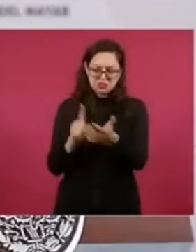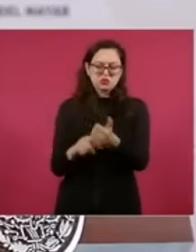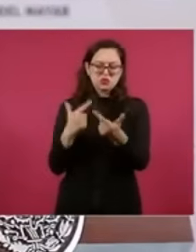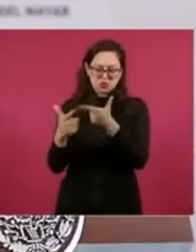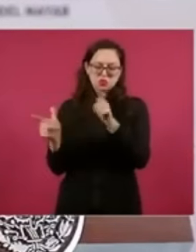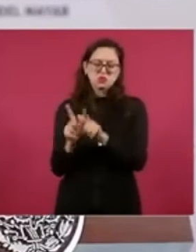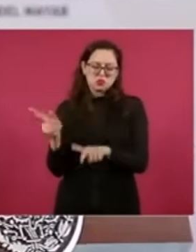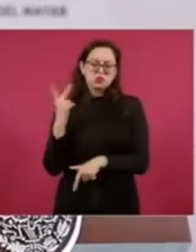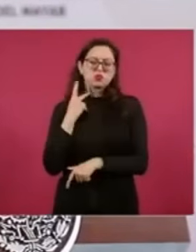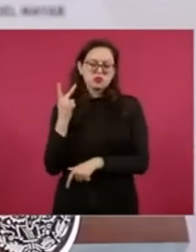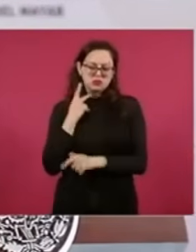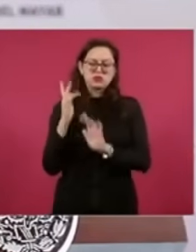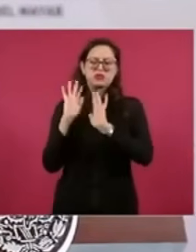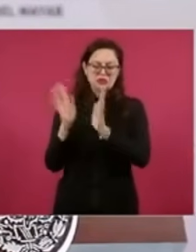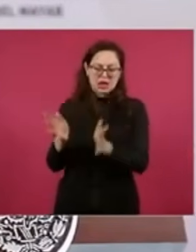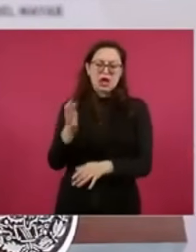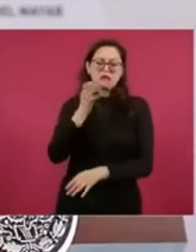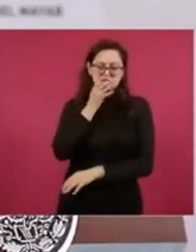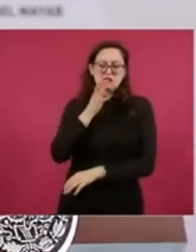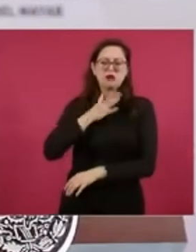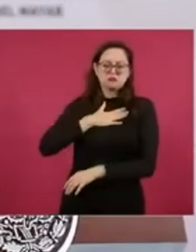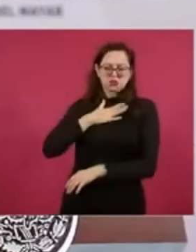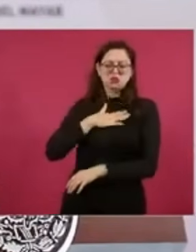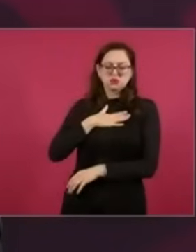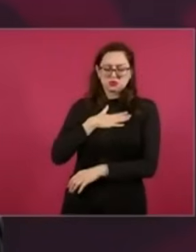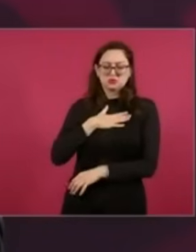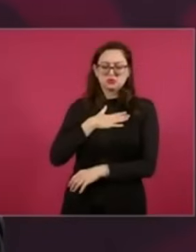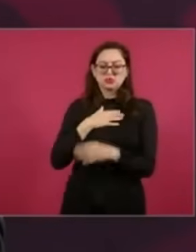planteó, y quiere